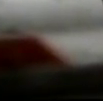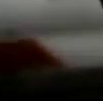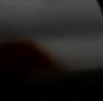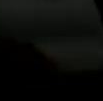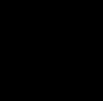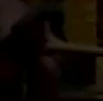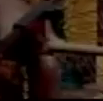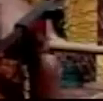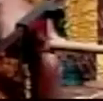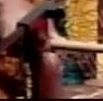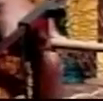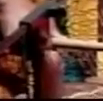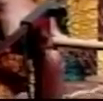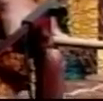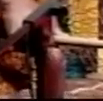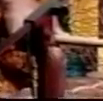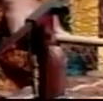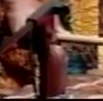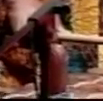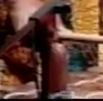¿Desde que pasó el diluvio?